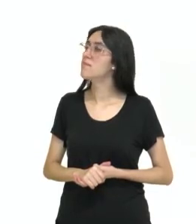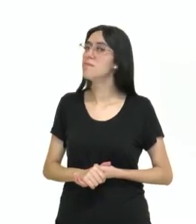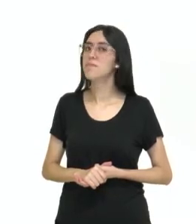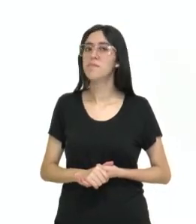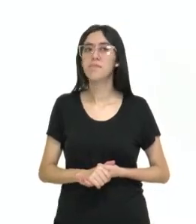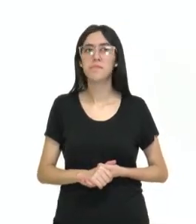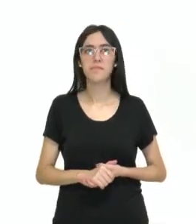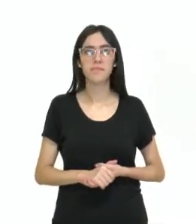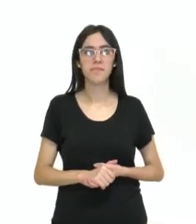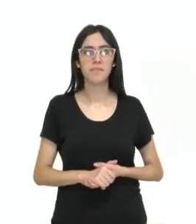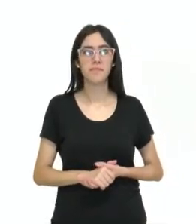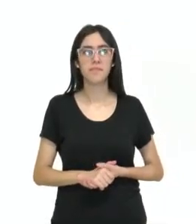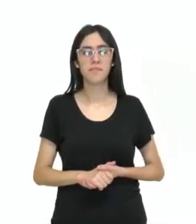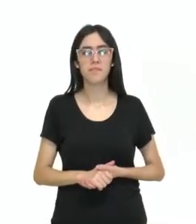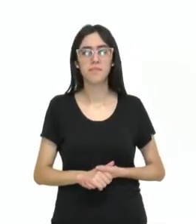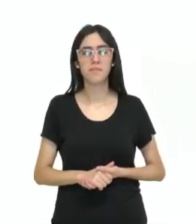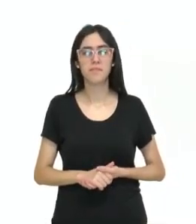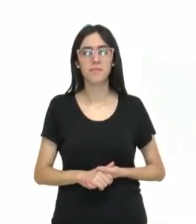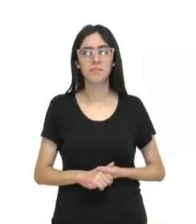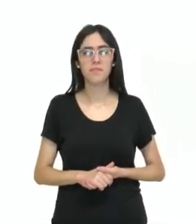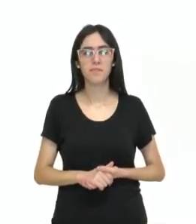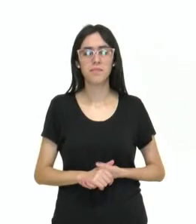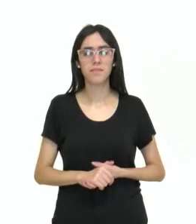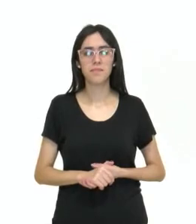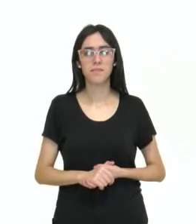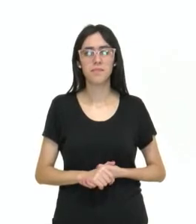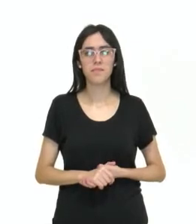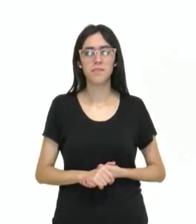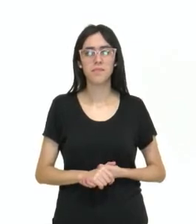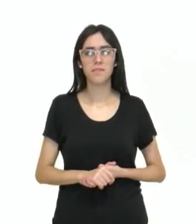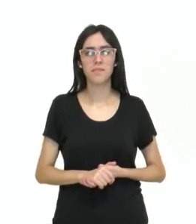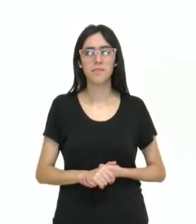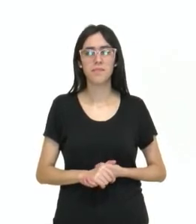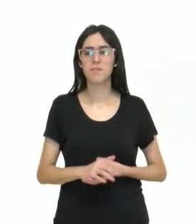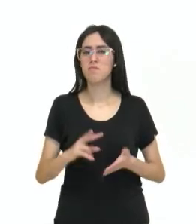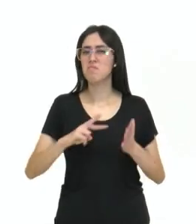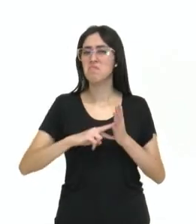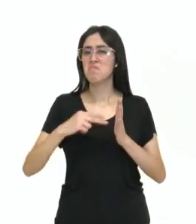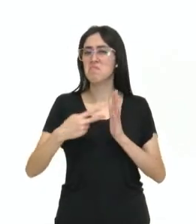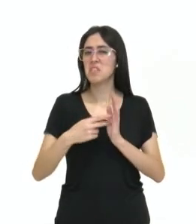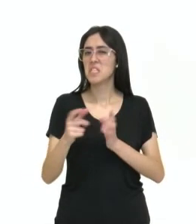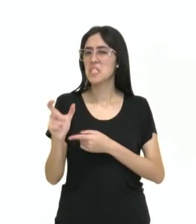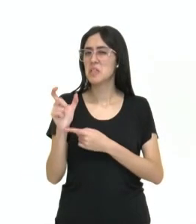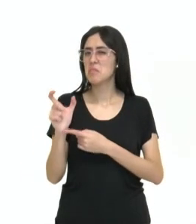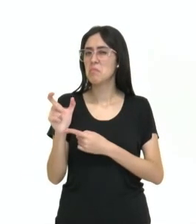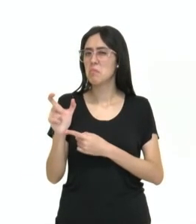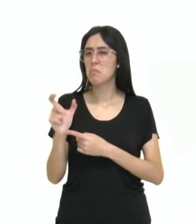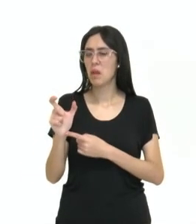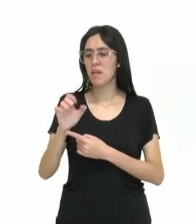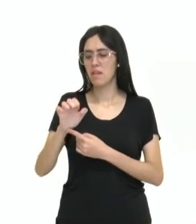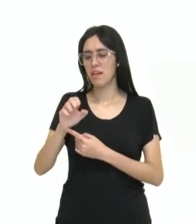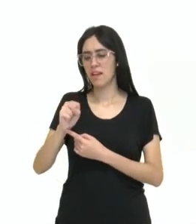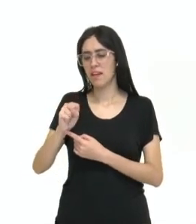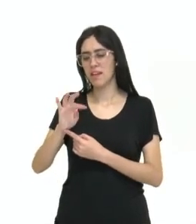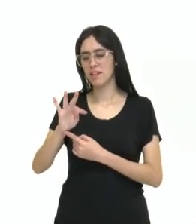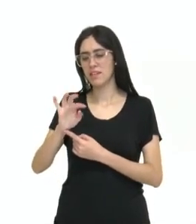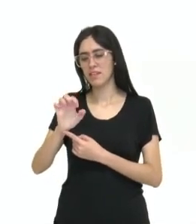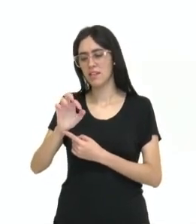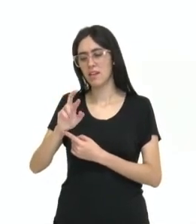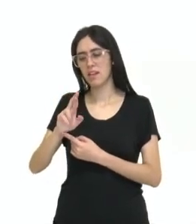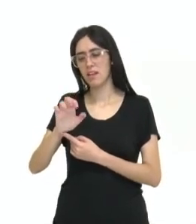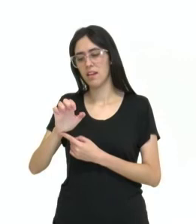fragmento destacado es un ejemplo de estereotipo. ¿Qué significa estereotipo? Estereotipo, ¿no? En